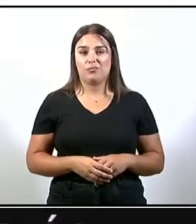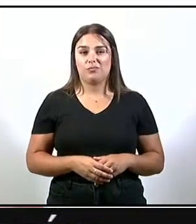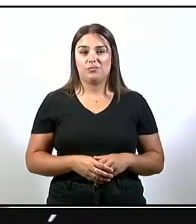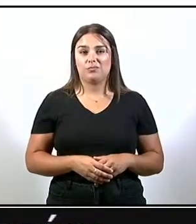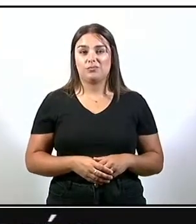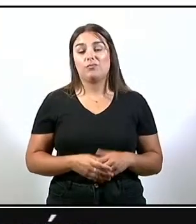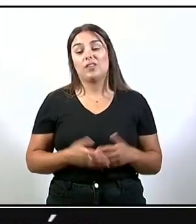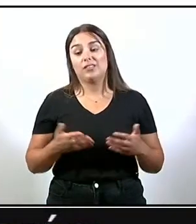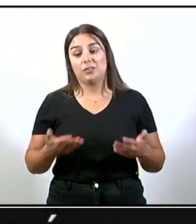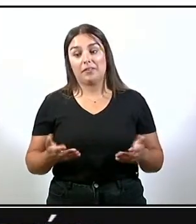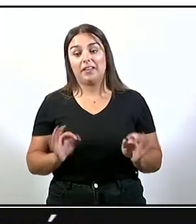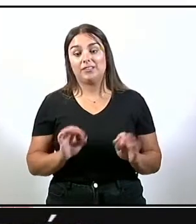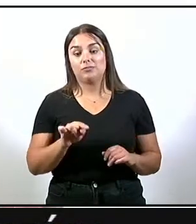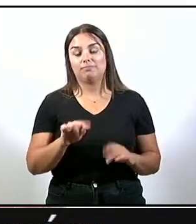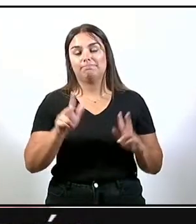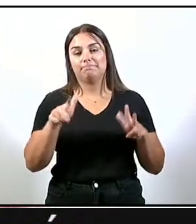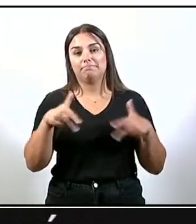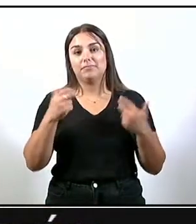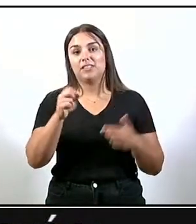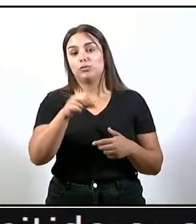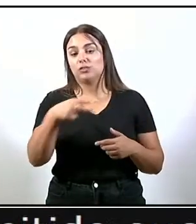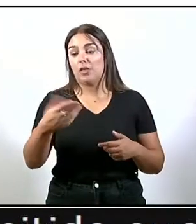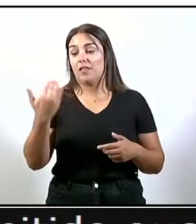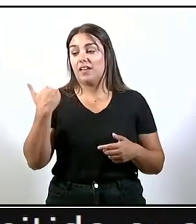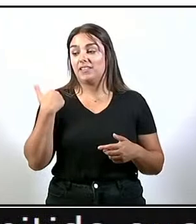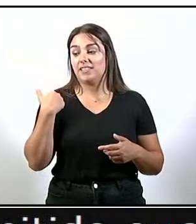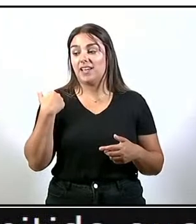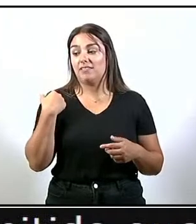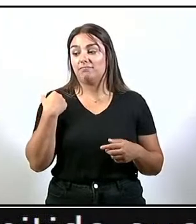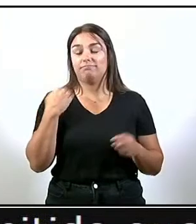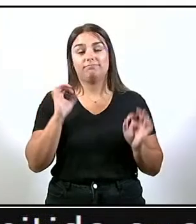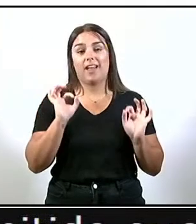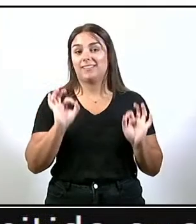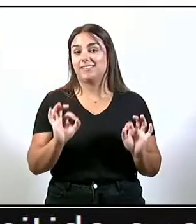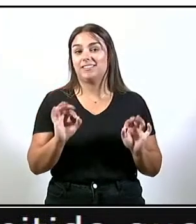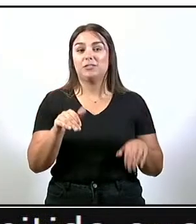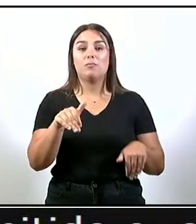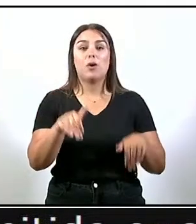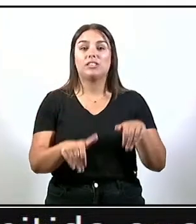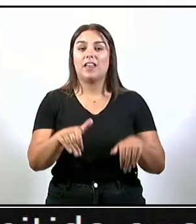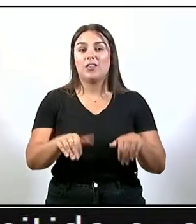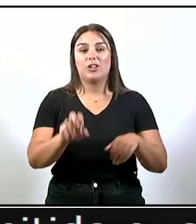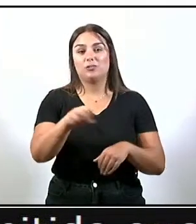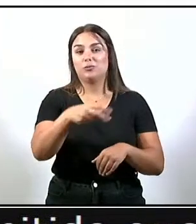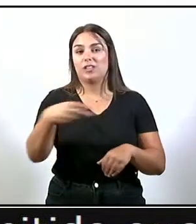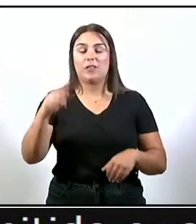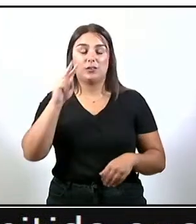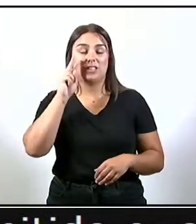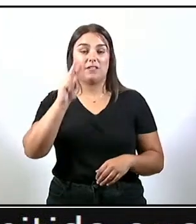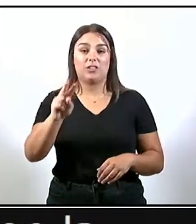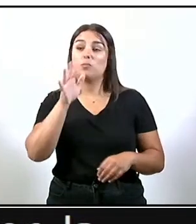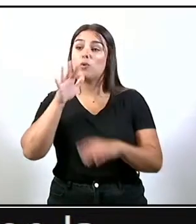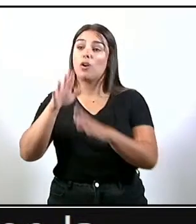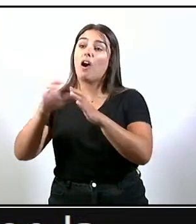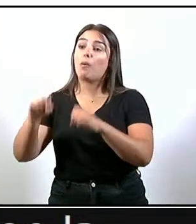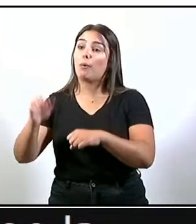Y eso ha permitido que el resultado haya sido el que se produjo ayer en las votaciones ante la falta de acuerdos, ¿no?